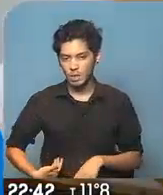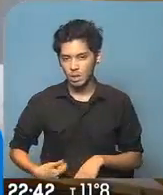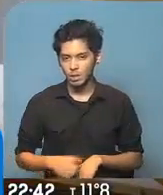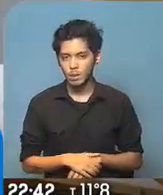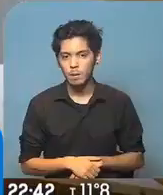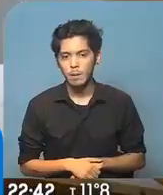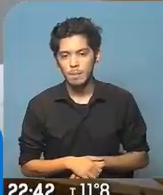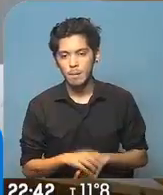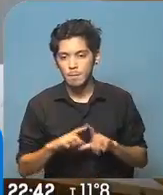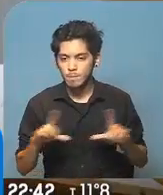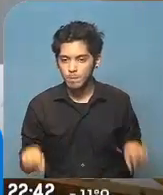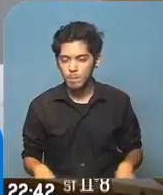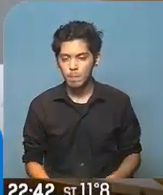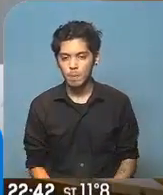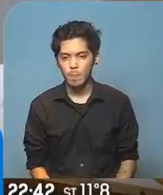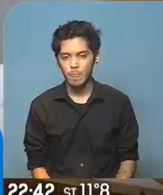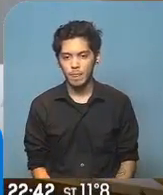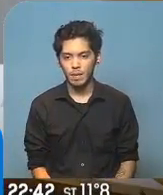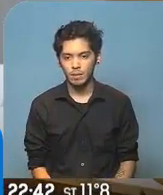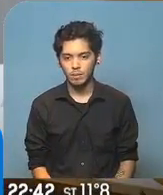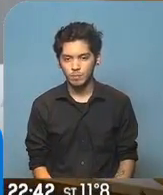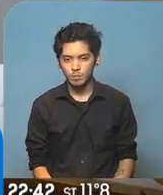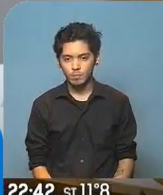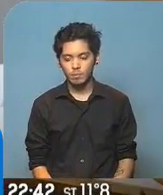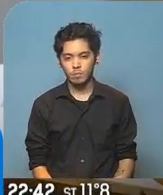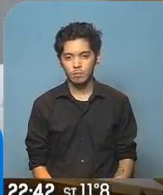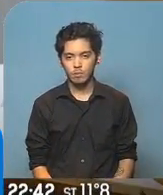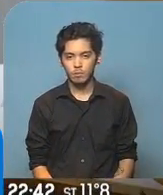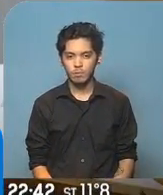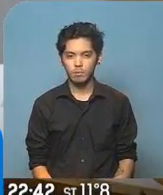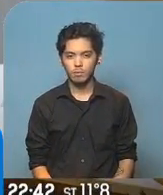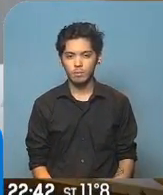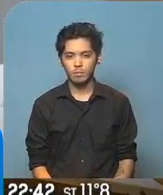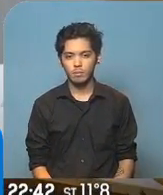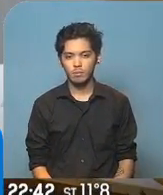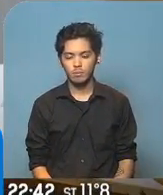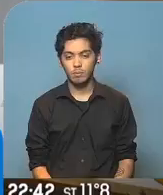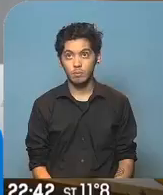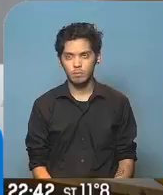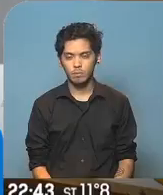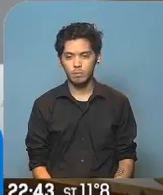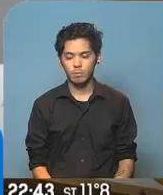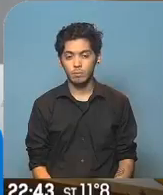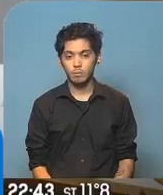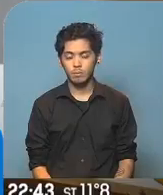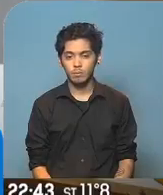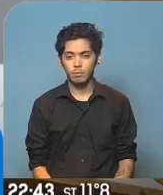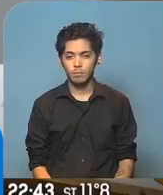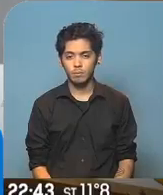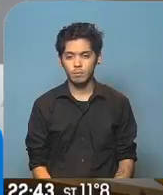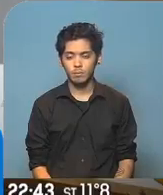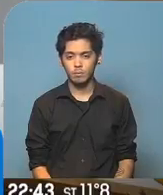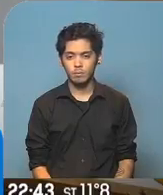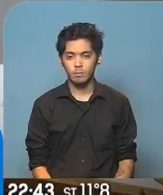O ex-presidente Lula está fora do processo eleitoral, né? Não pela prisão em si, mas porque ele foi